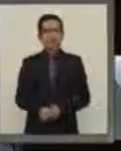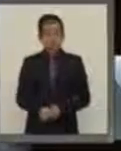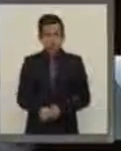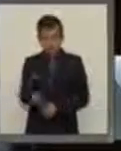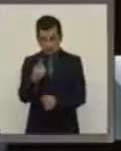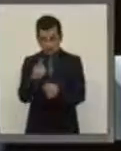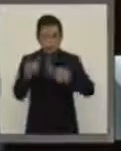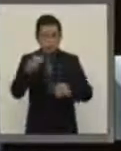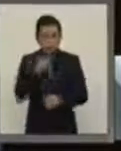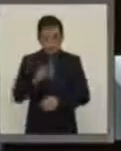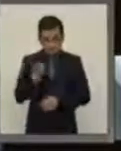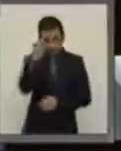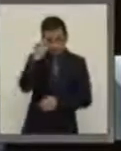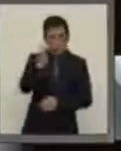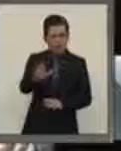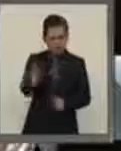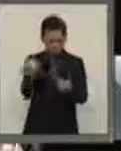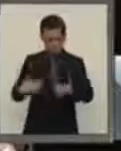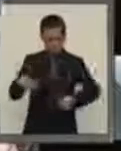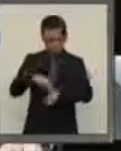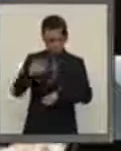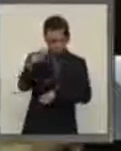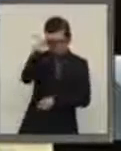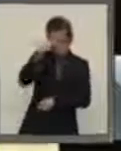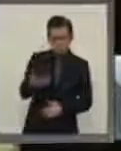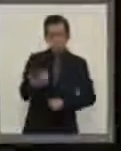y expongan sus razones. Muchas gracias.